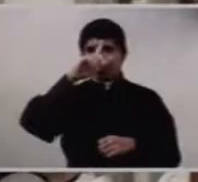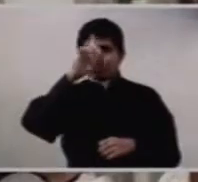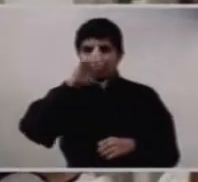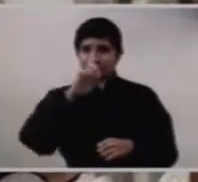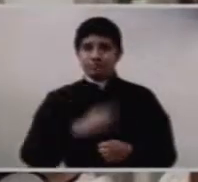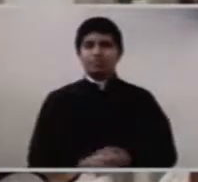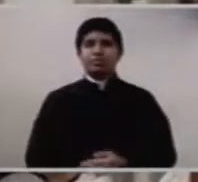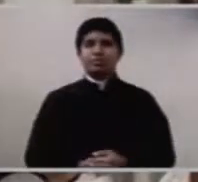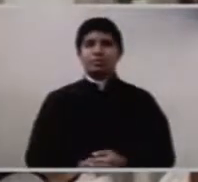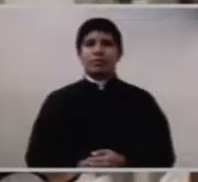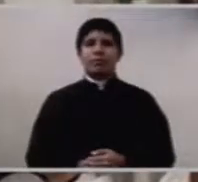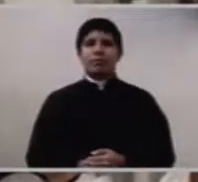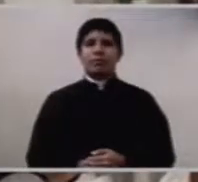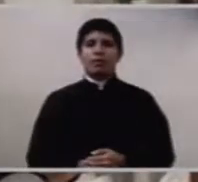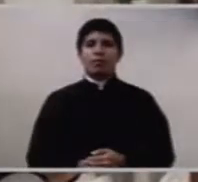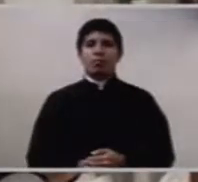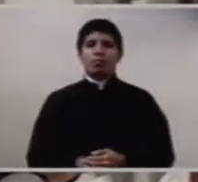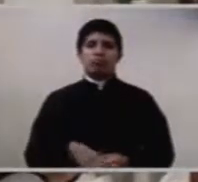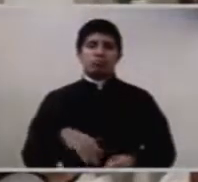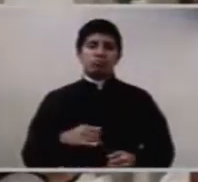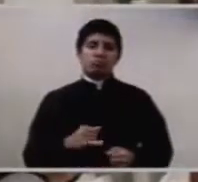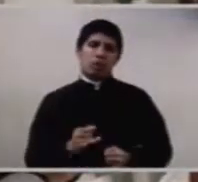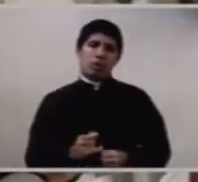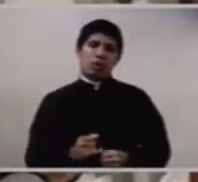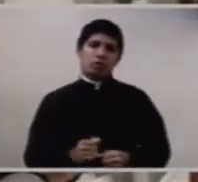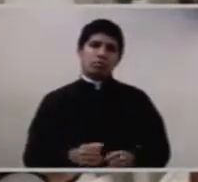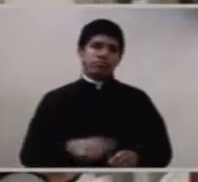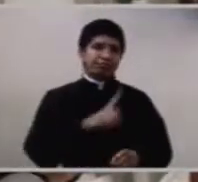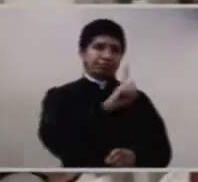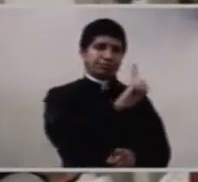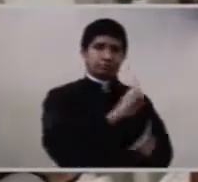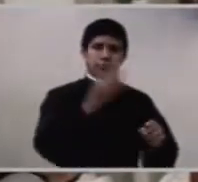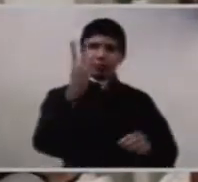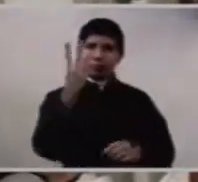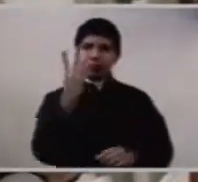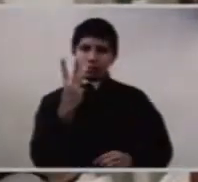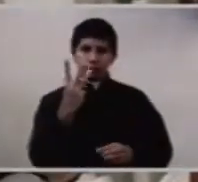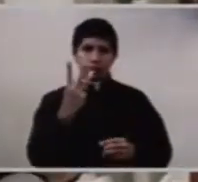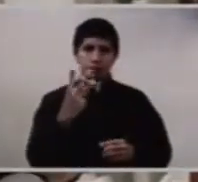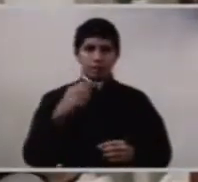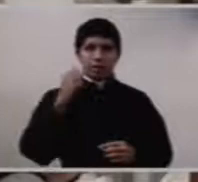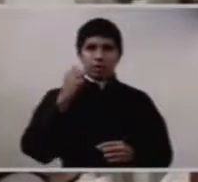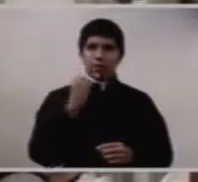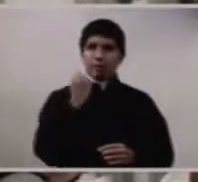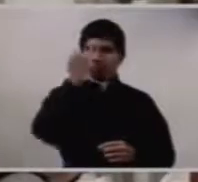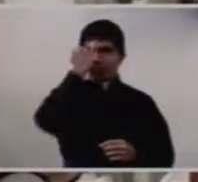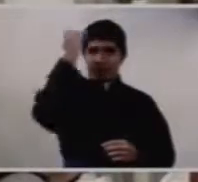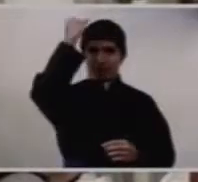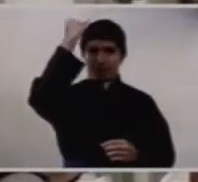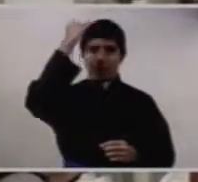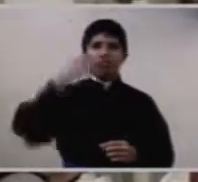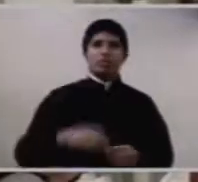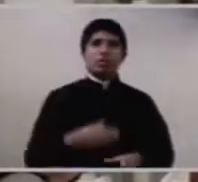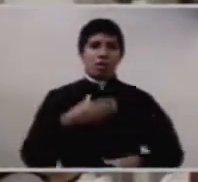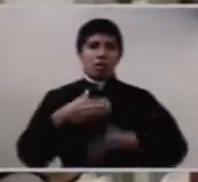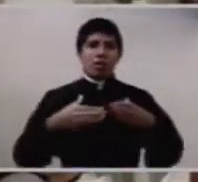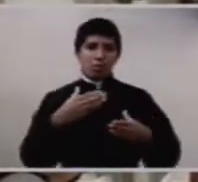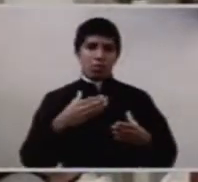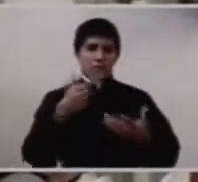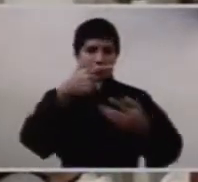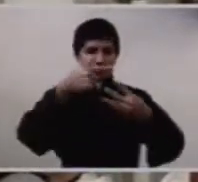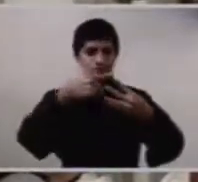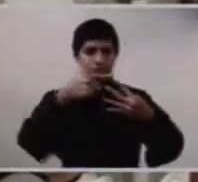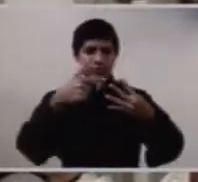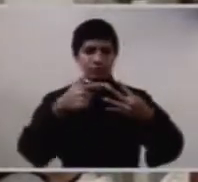Señor. De manera que son tres las ideas que les quiero compartir. En primer lugar, el problema de